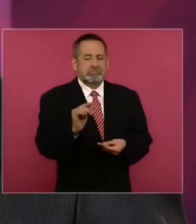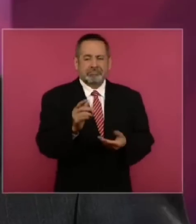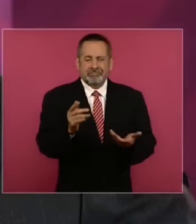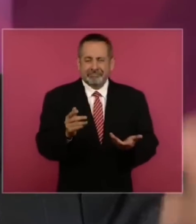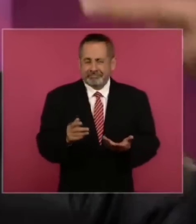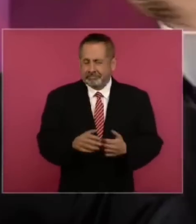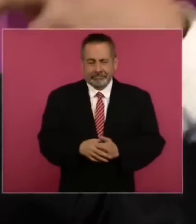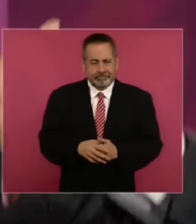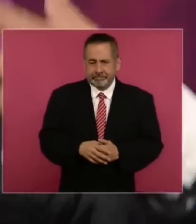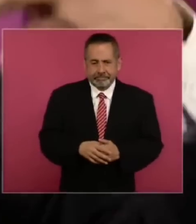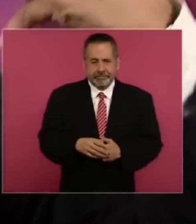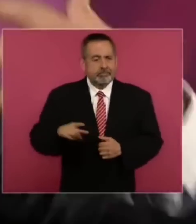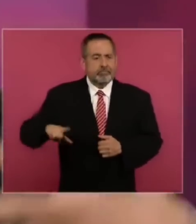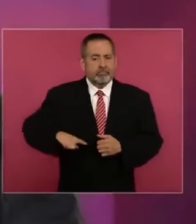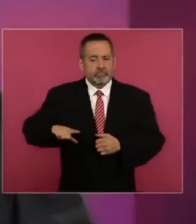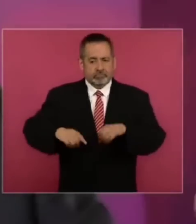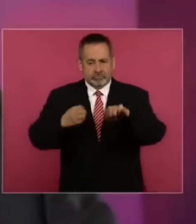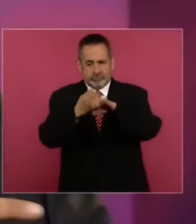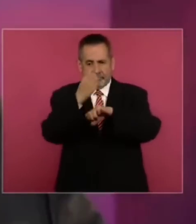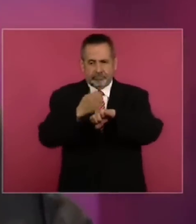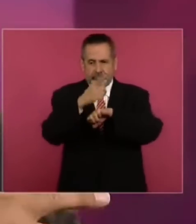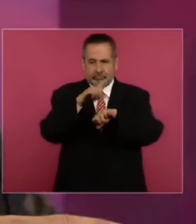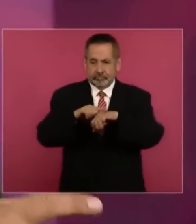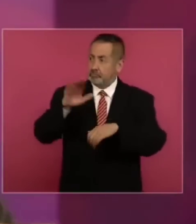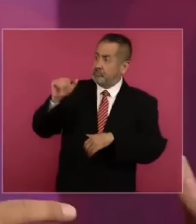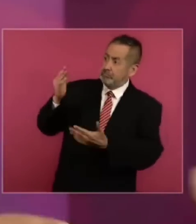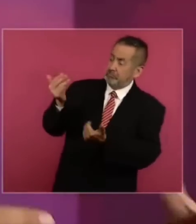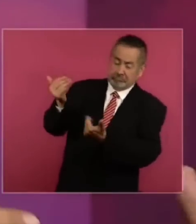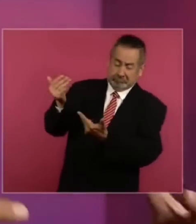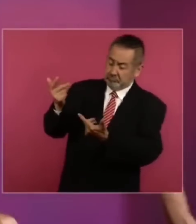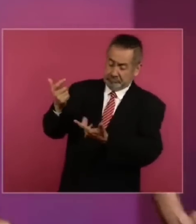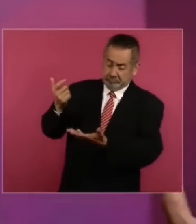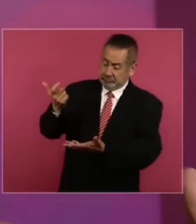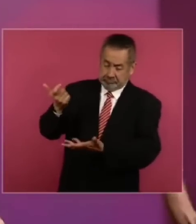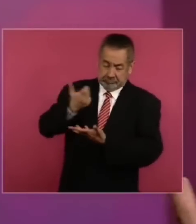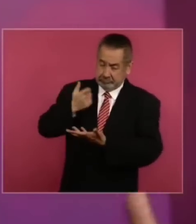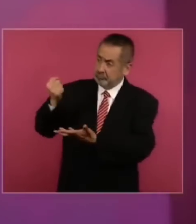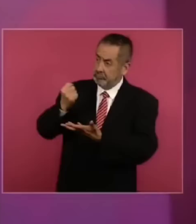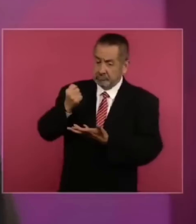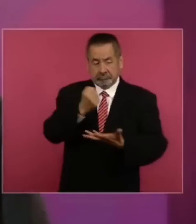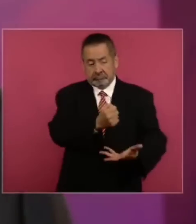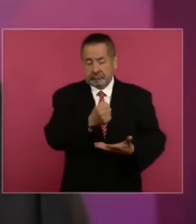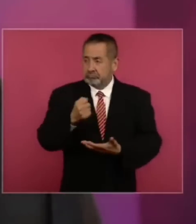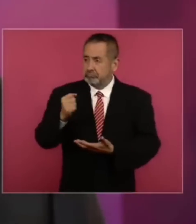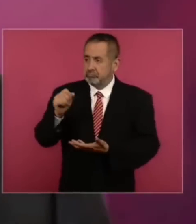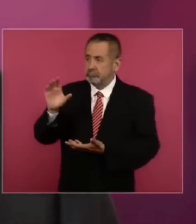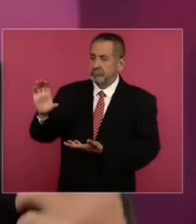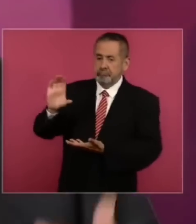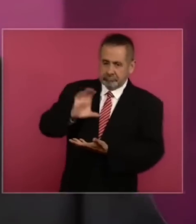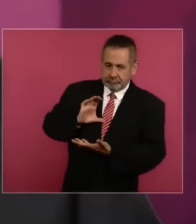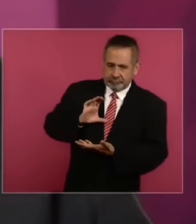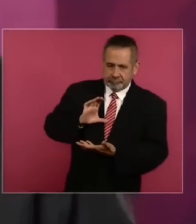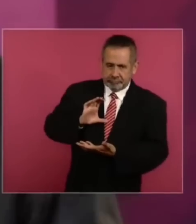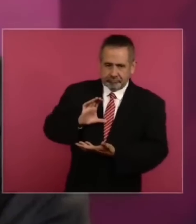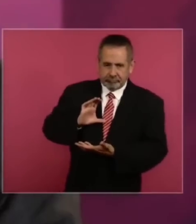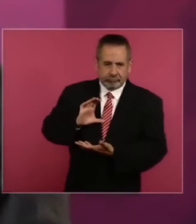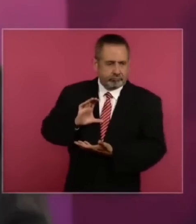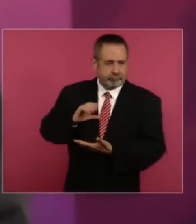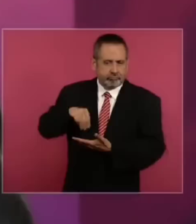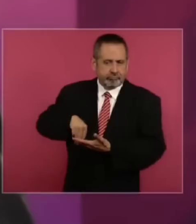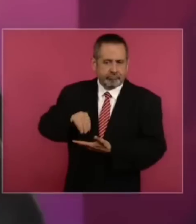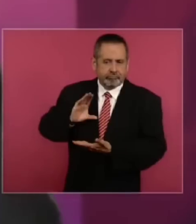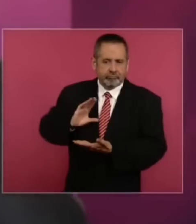los gobiernos estatales reclamaban lo de el fonden porque era